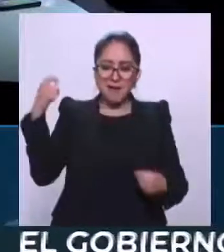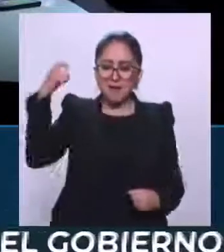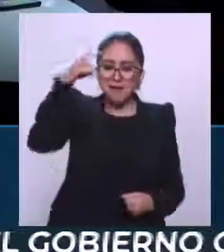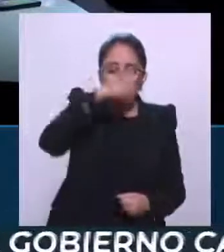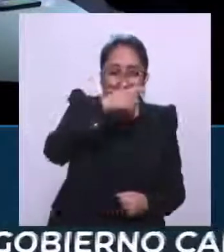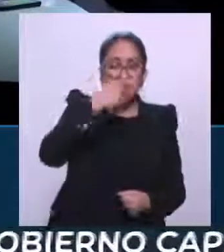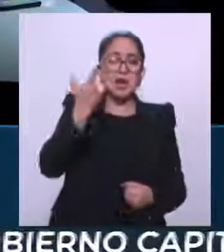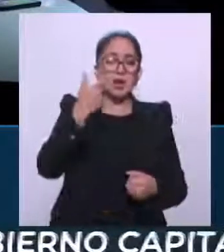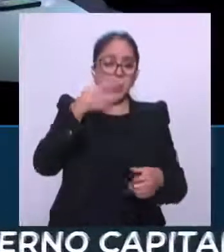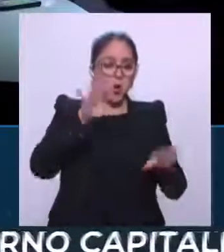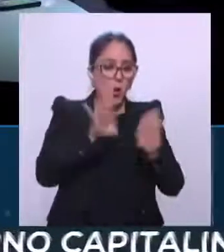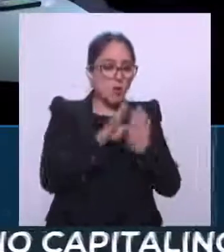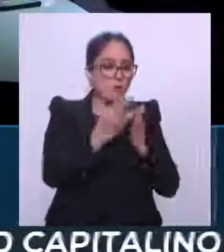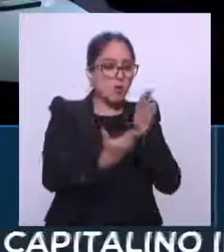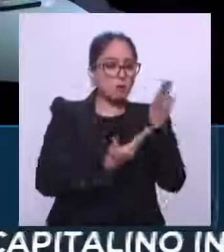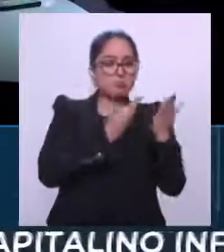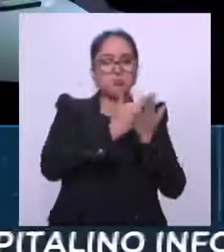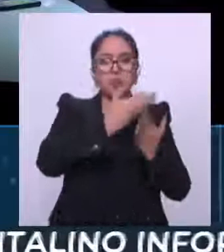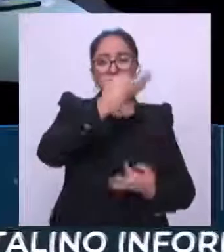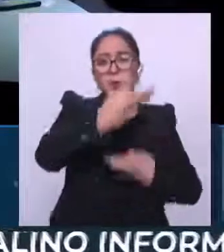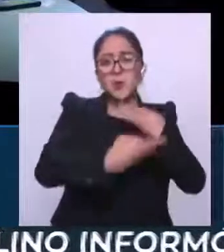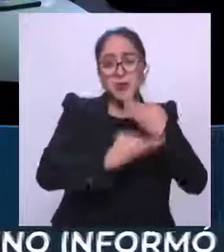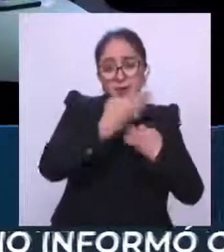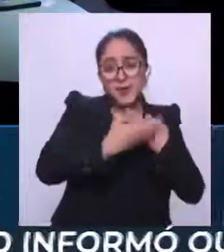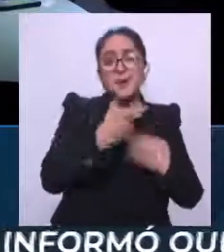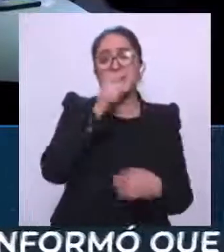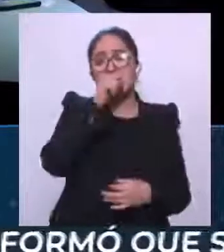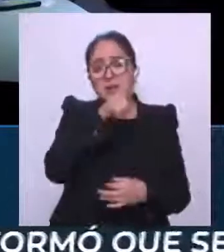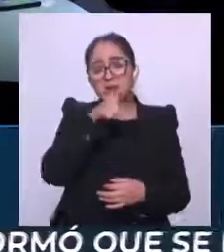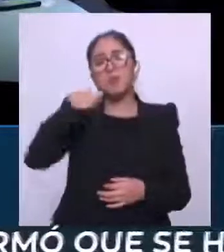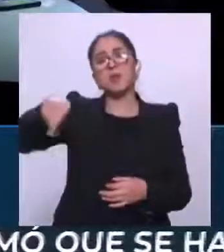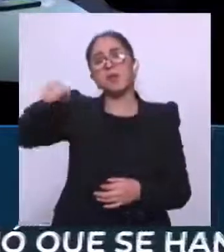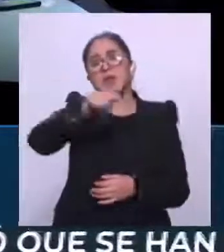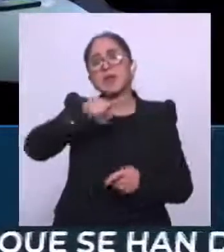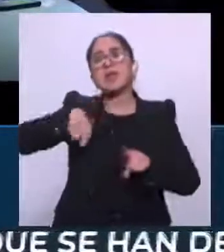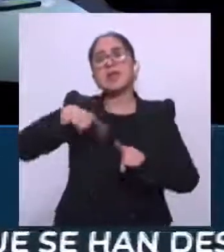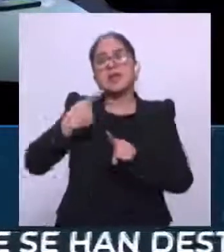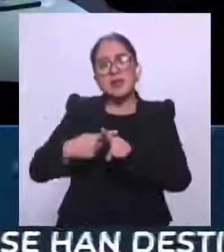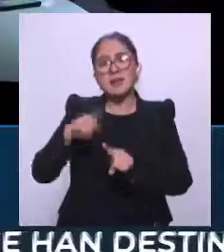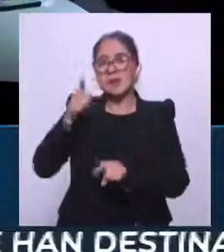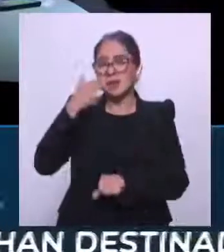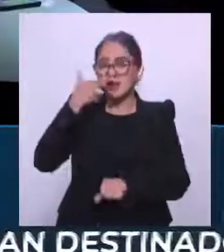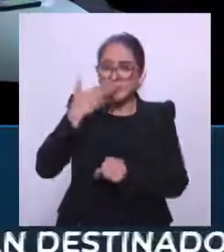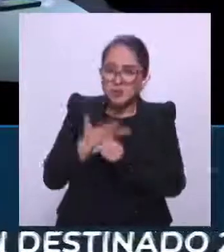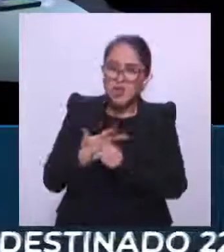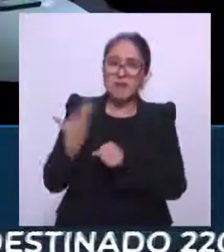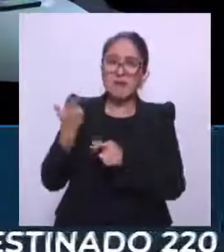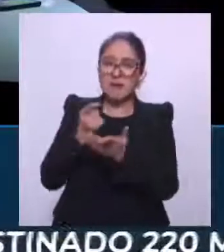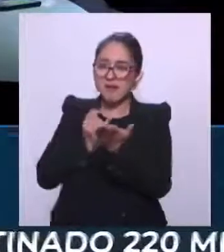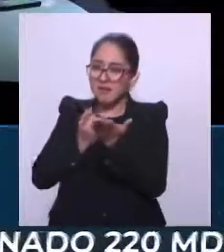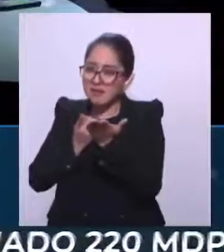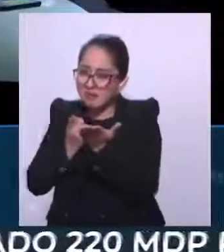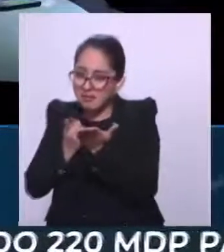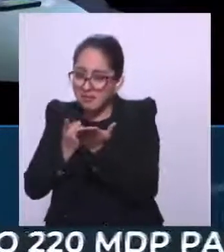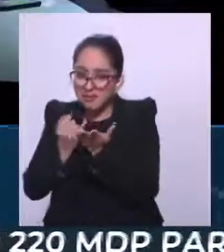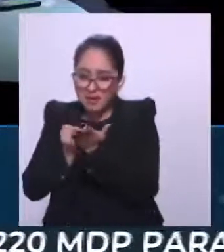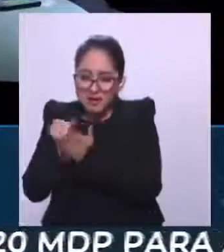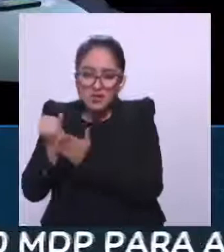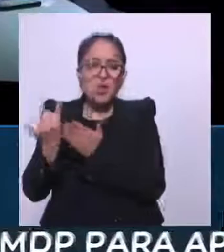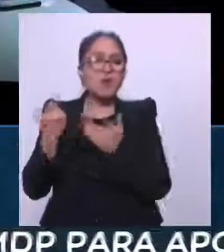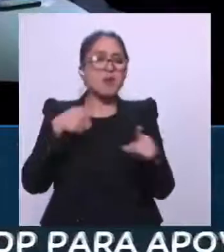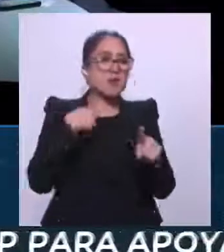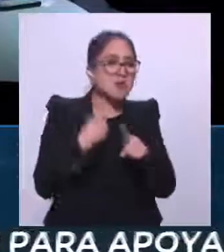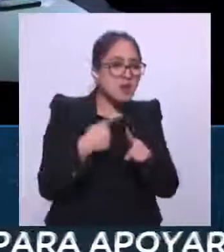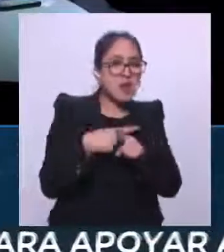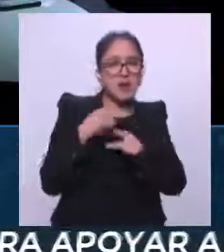vista jurídico, sino también desde el punto de vista técnico, quién toma las decisiones, quién supervisa, etcétera. Hoy